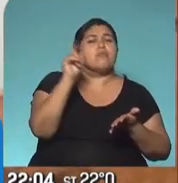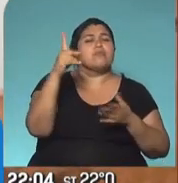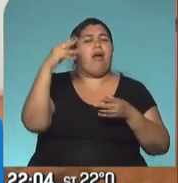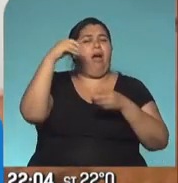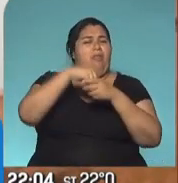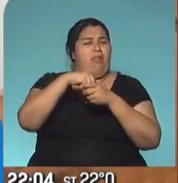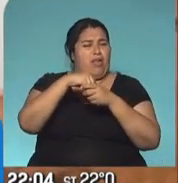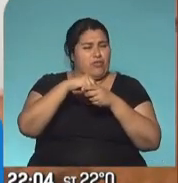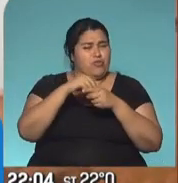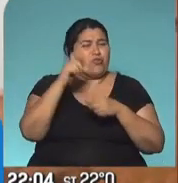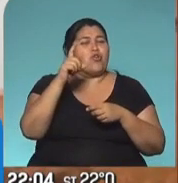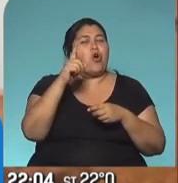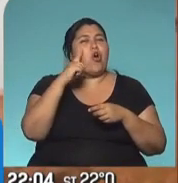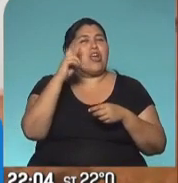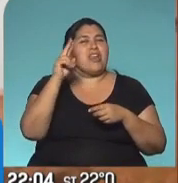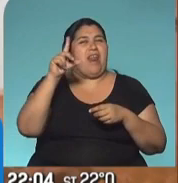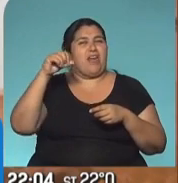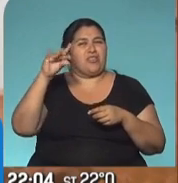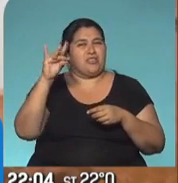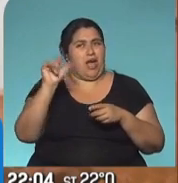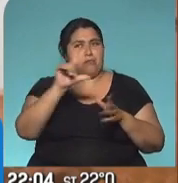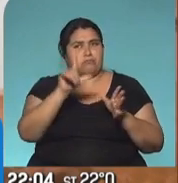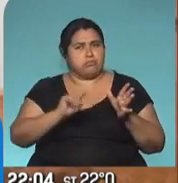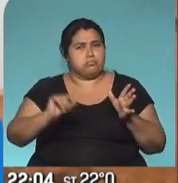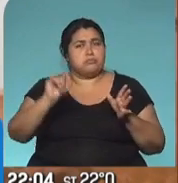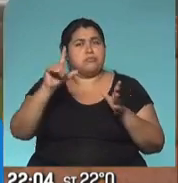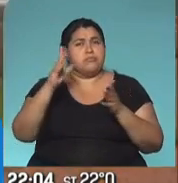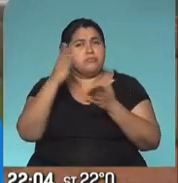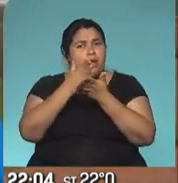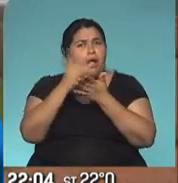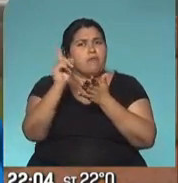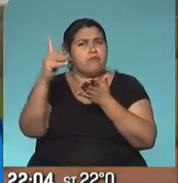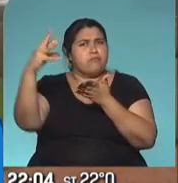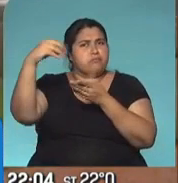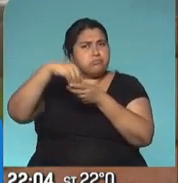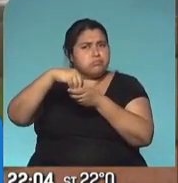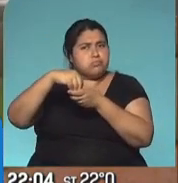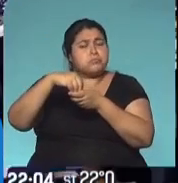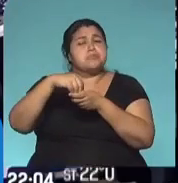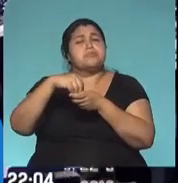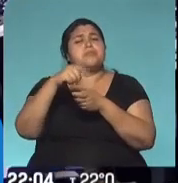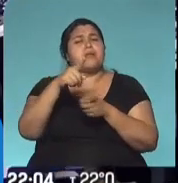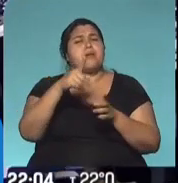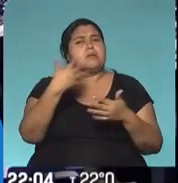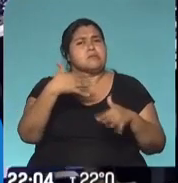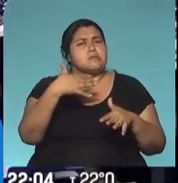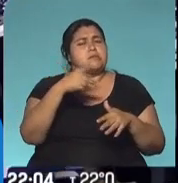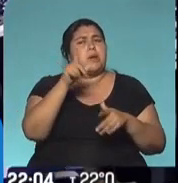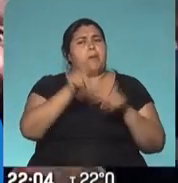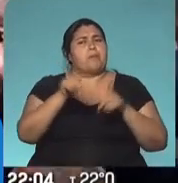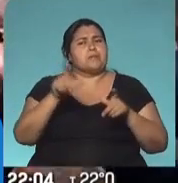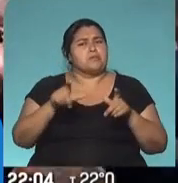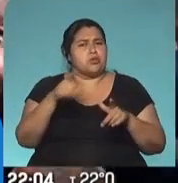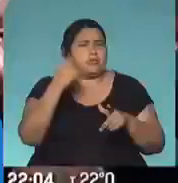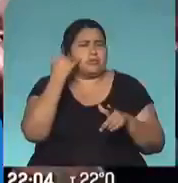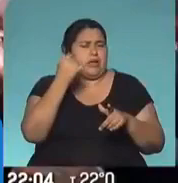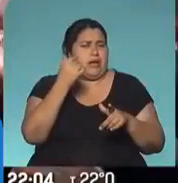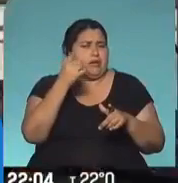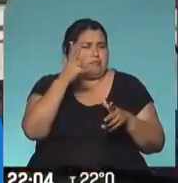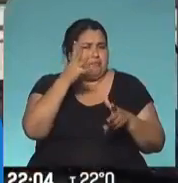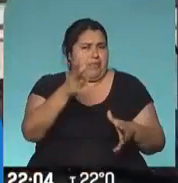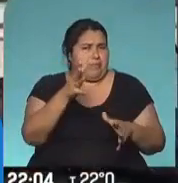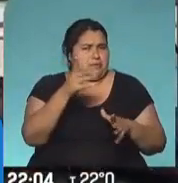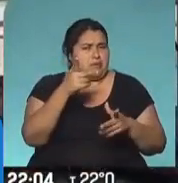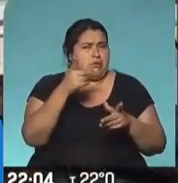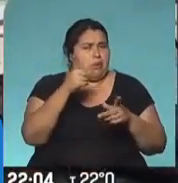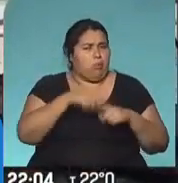la República de Irlanda, que continúa en el bloque continental. Con la paciencia de los europeos agotada, el Parlamento en contra y